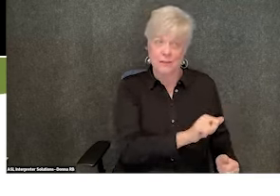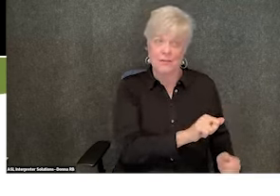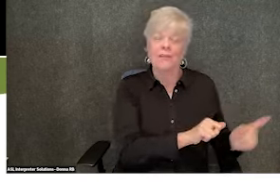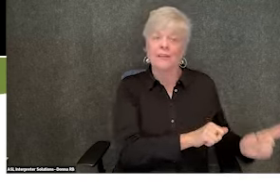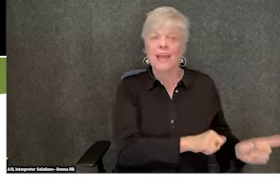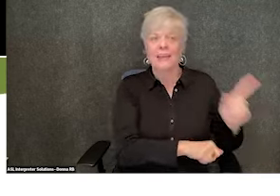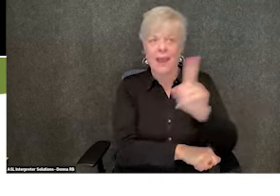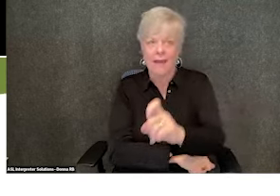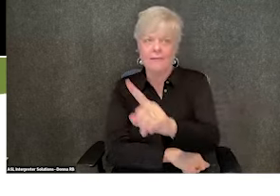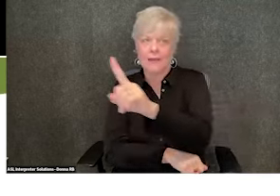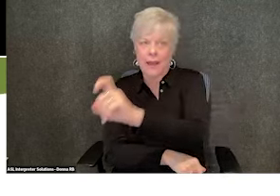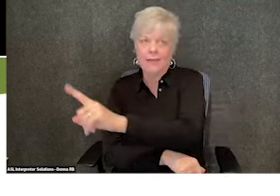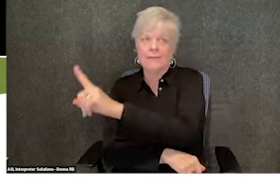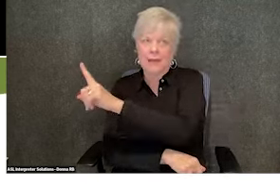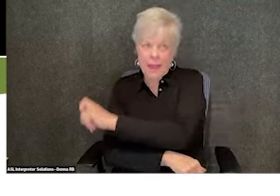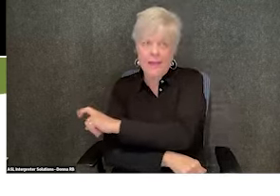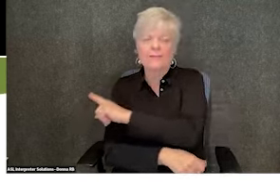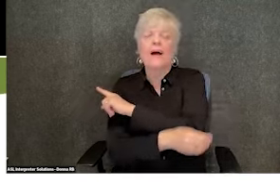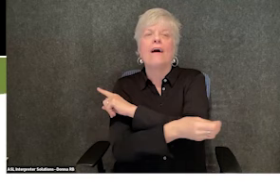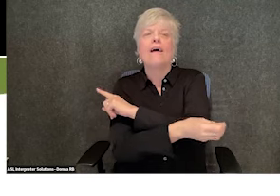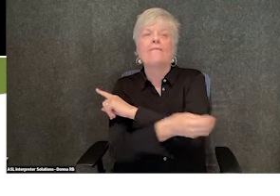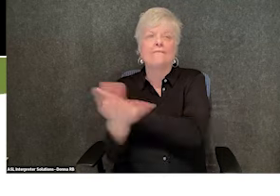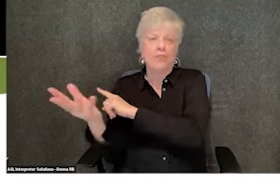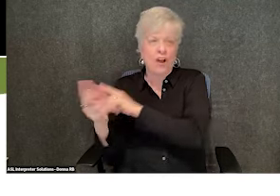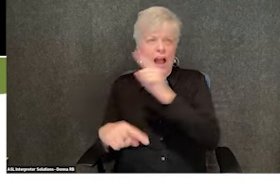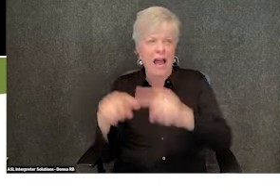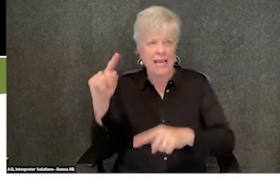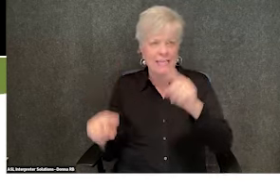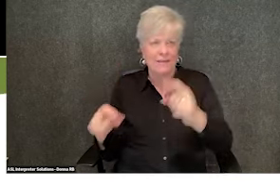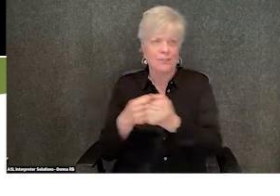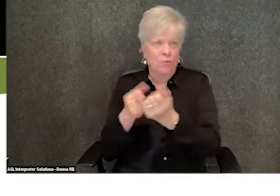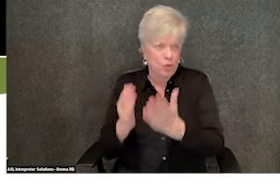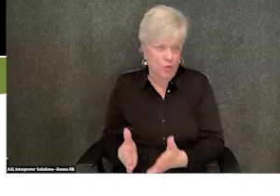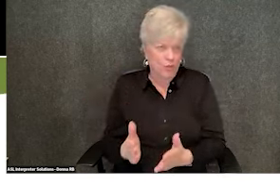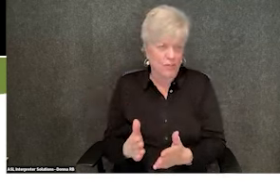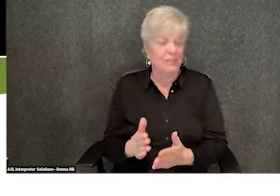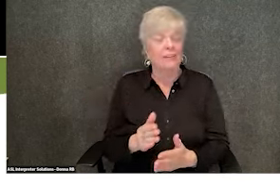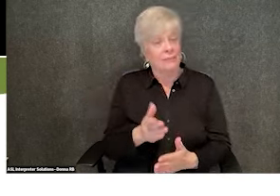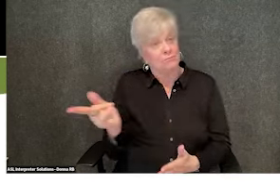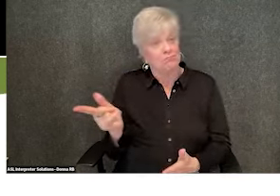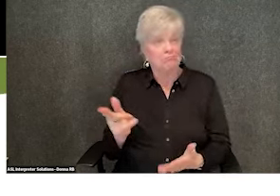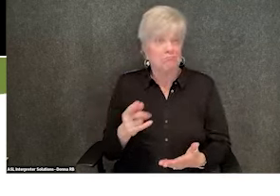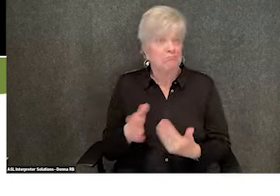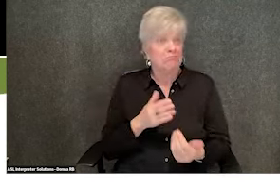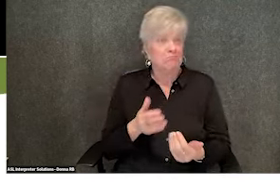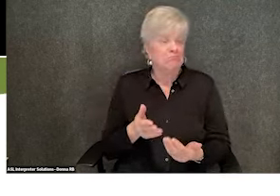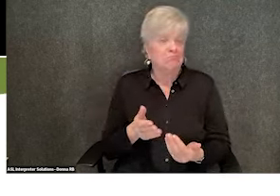Hay una manera que uno puede dividir la clase de apoyo que uno le va a